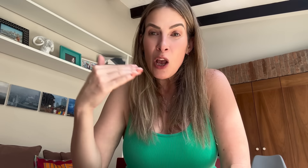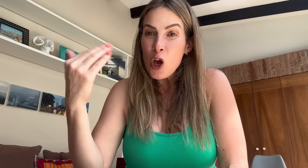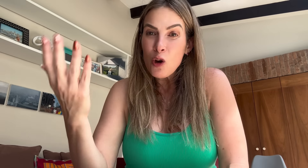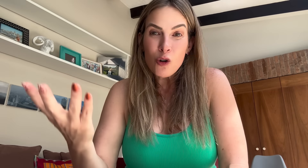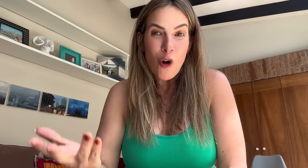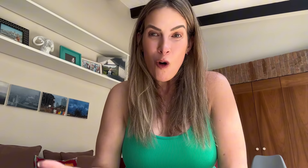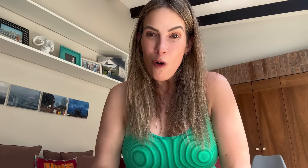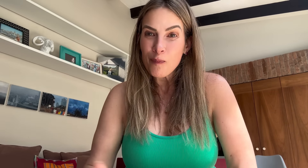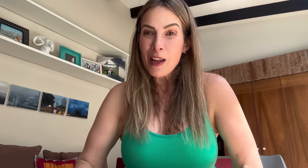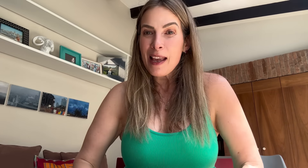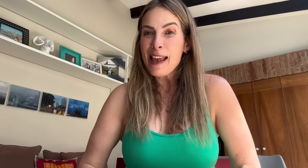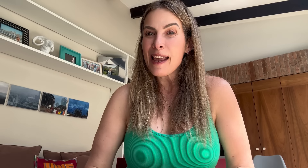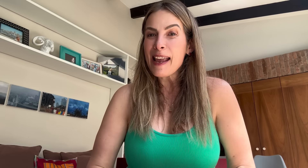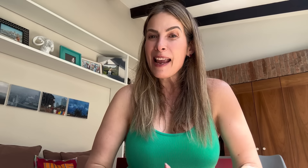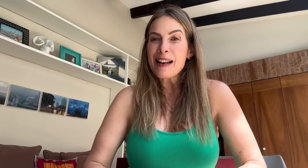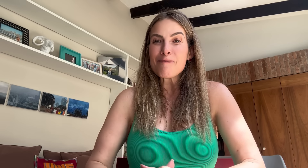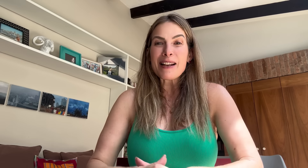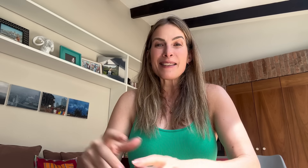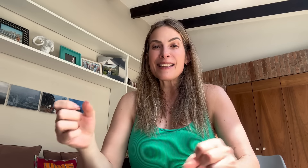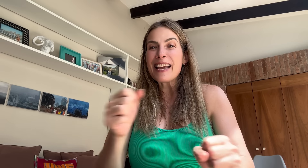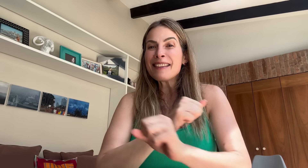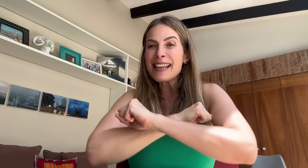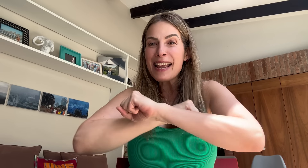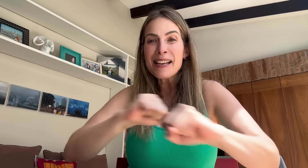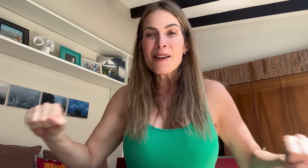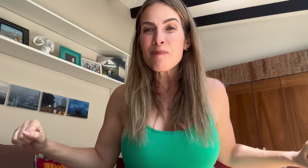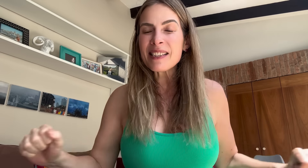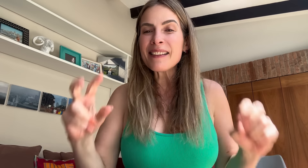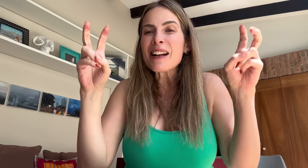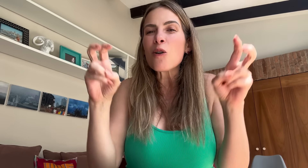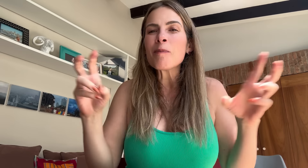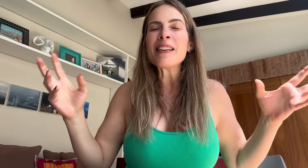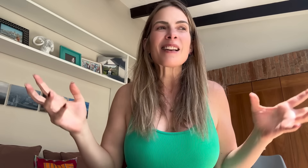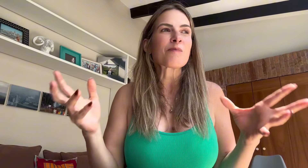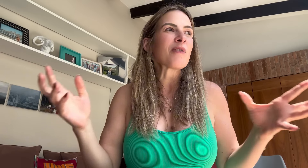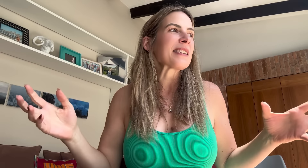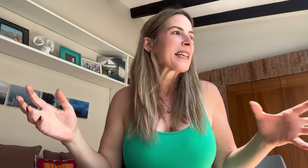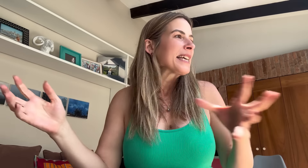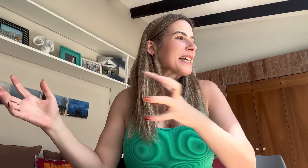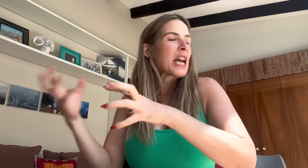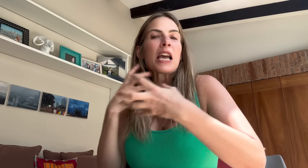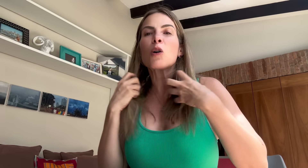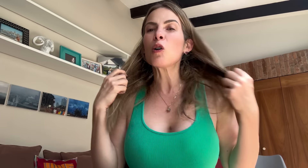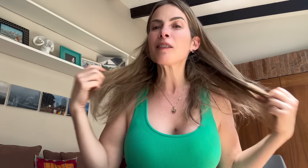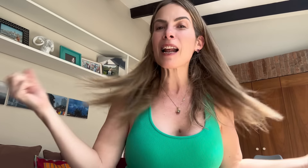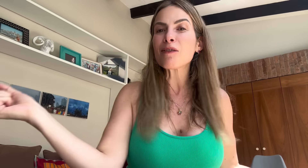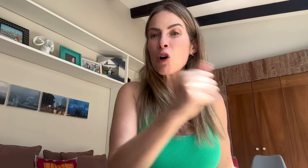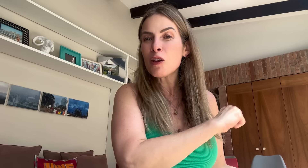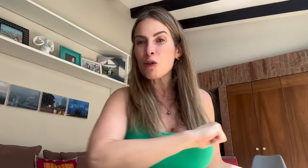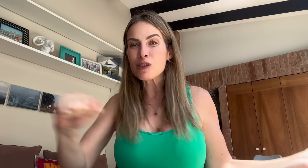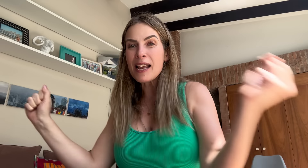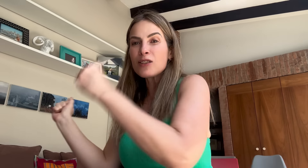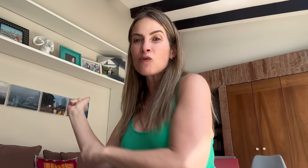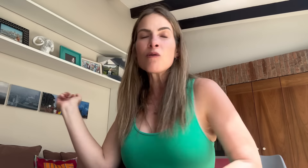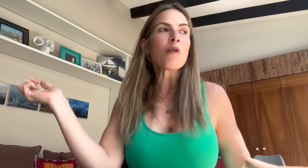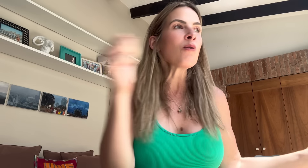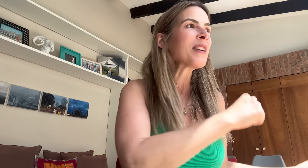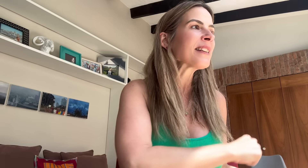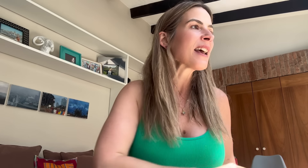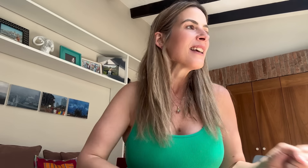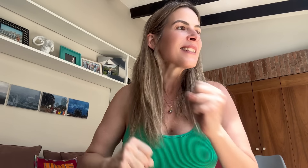lunes rojo. El presidente, pues entre comillas, pues contra todos, es